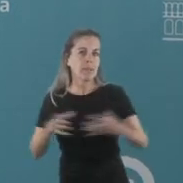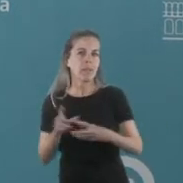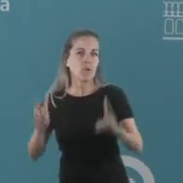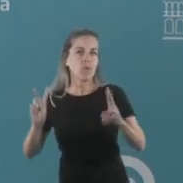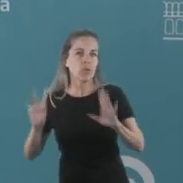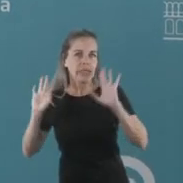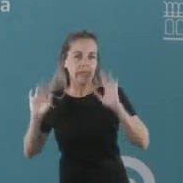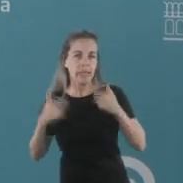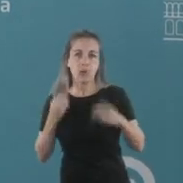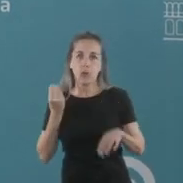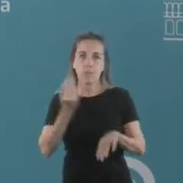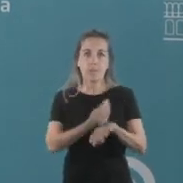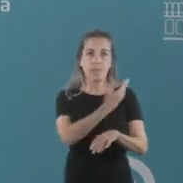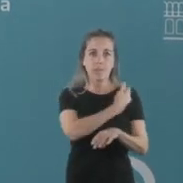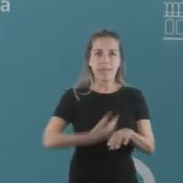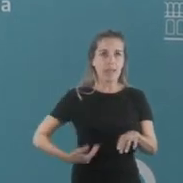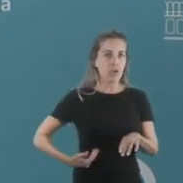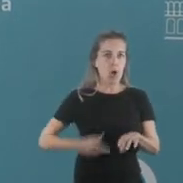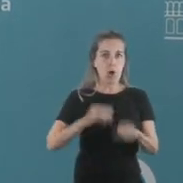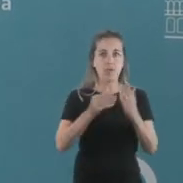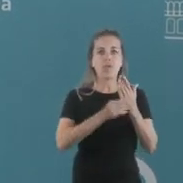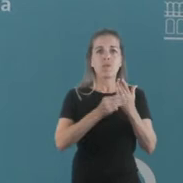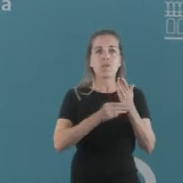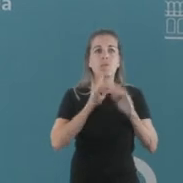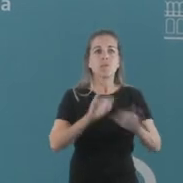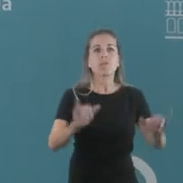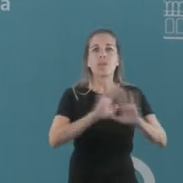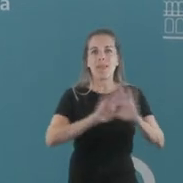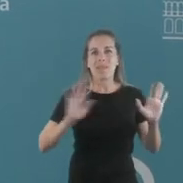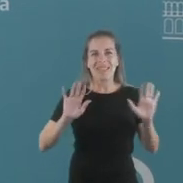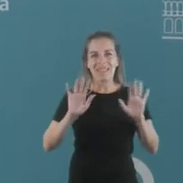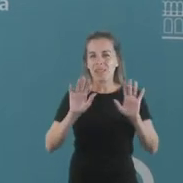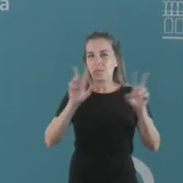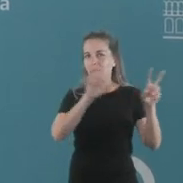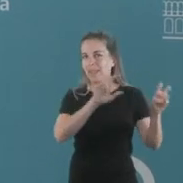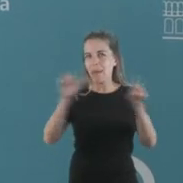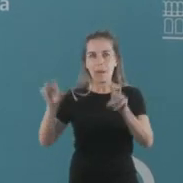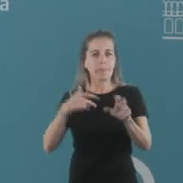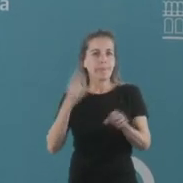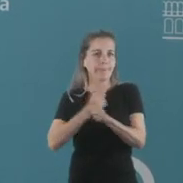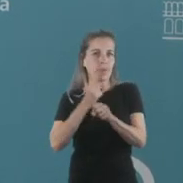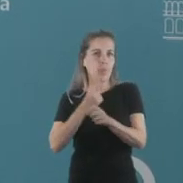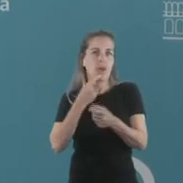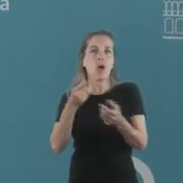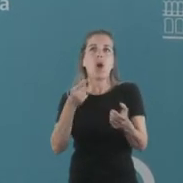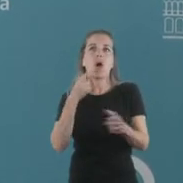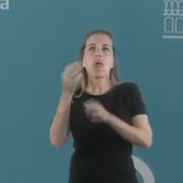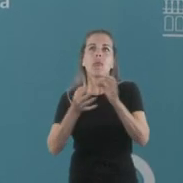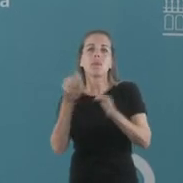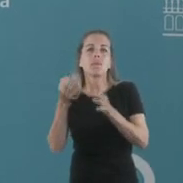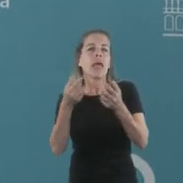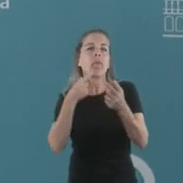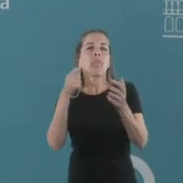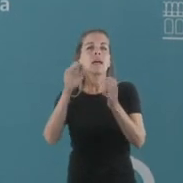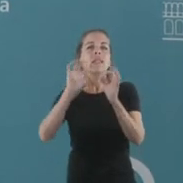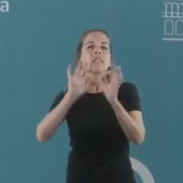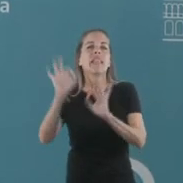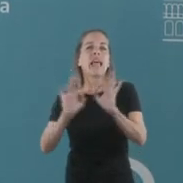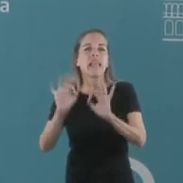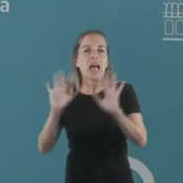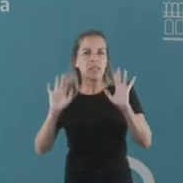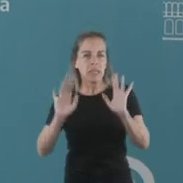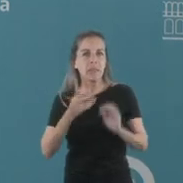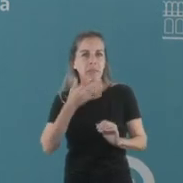Todos. Yo soy la portavoz del Gobierno Nacional, así que en ese sentido me parece que no puedo darle detalles sobre eso. Sí, es cierto que